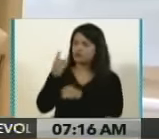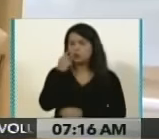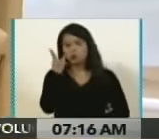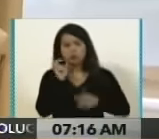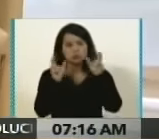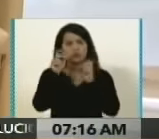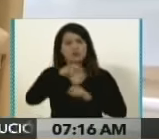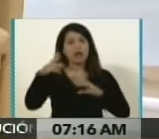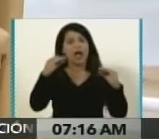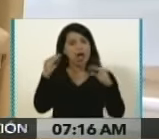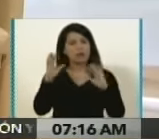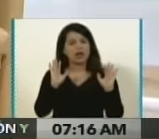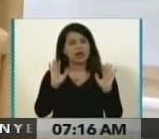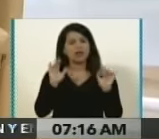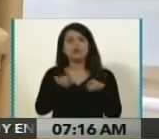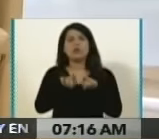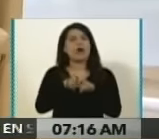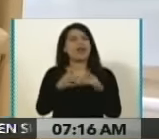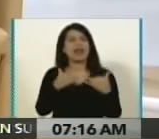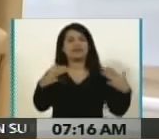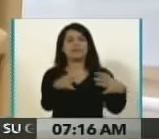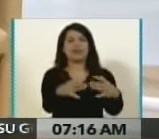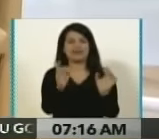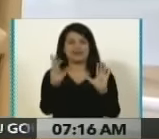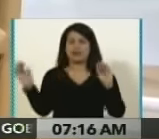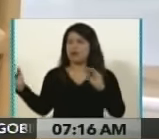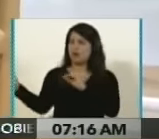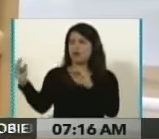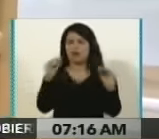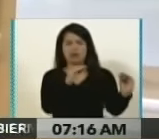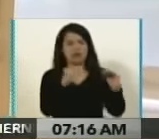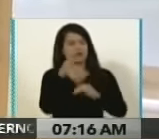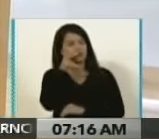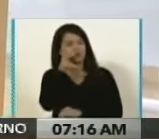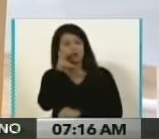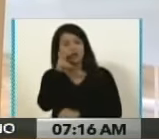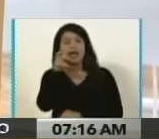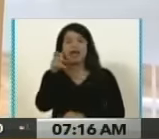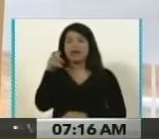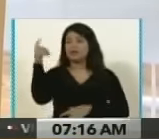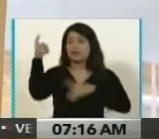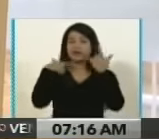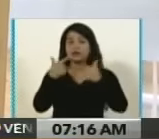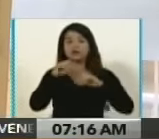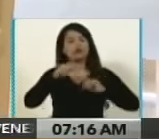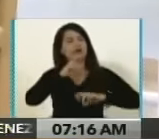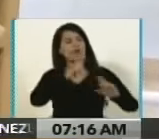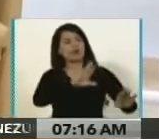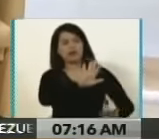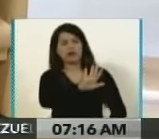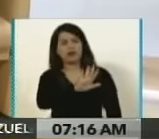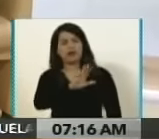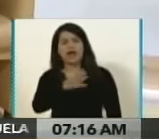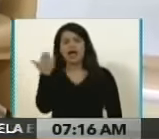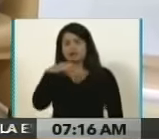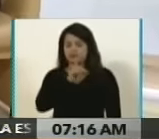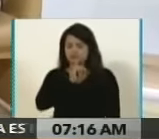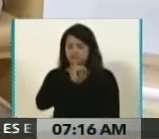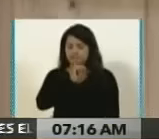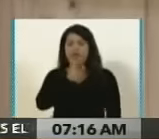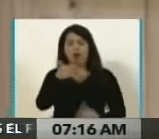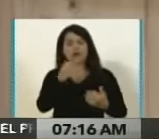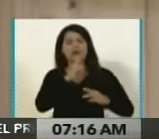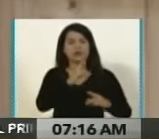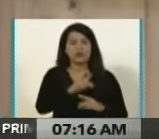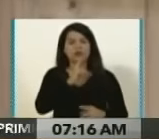asambleas, y se convierten en asambleas. Y un detalle de ahorita es que el chavismo está respondiendo, ¿no? Que se va a quedar callado, pues.